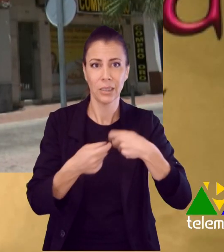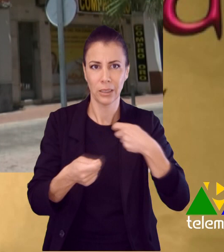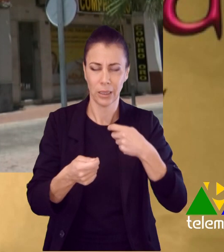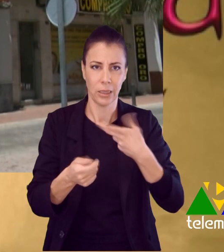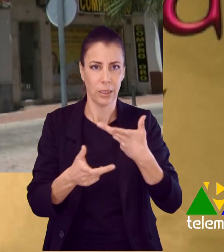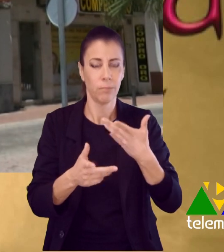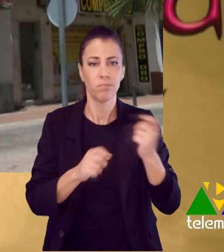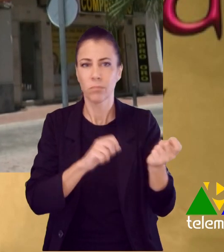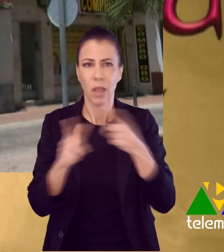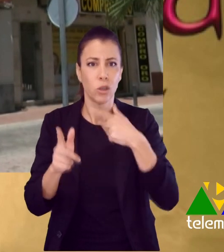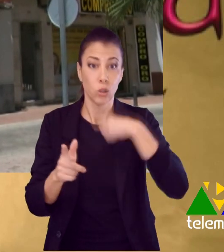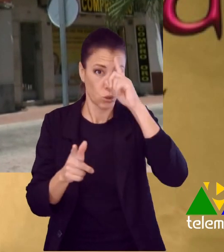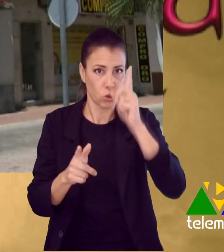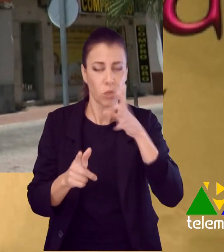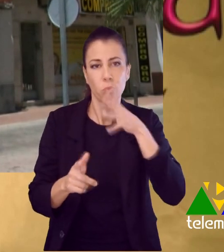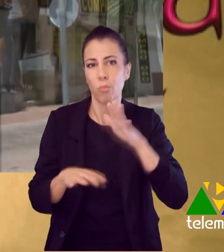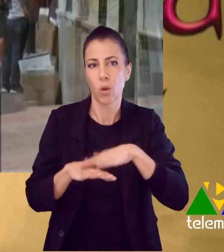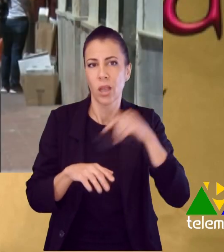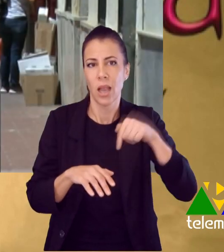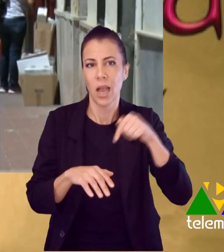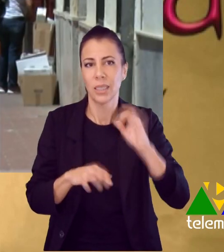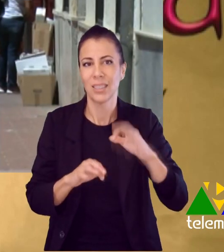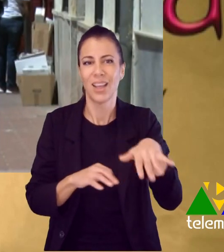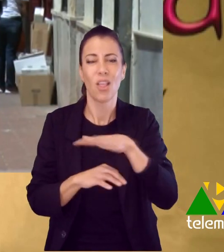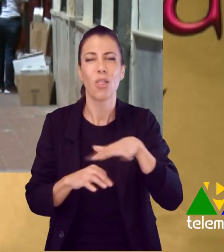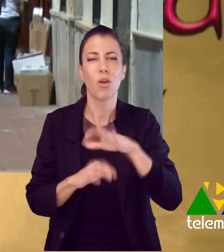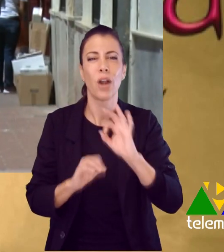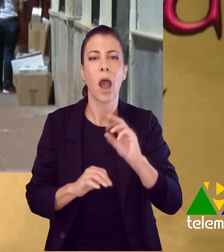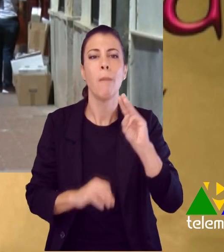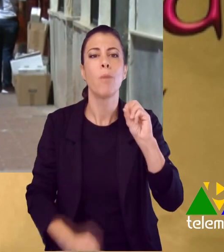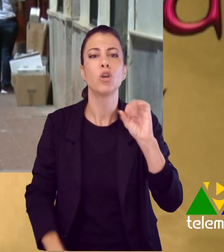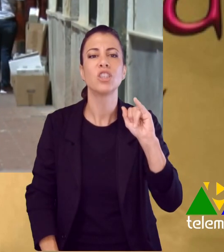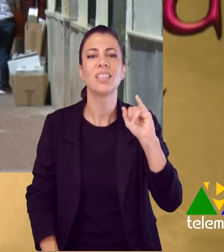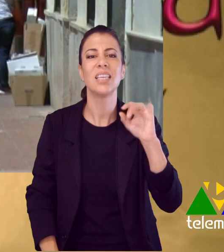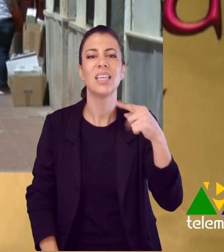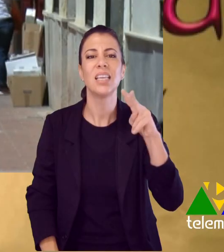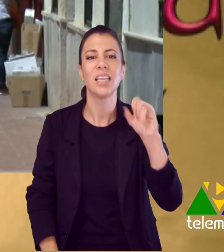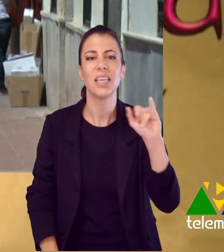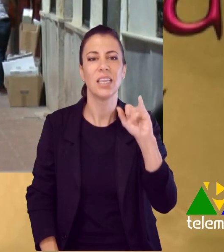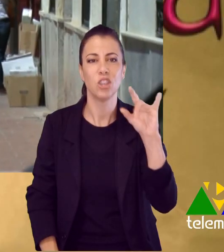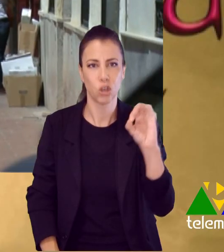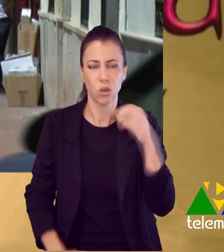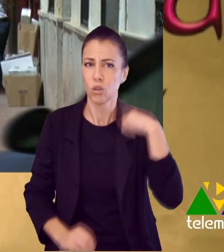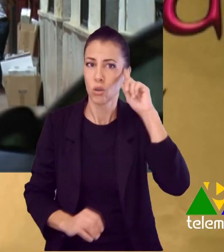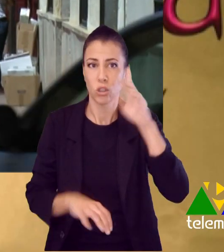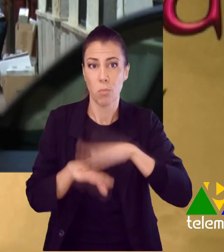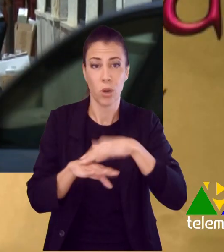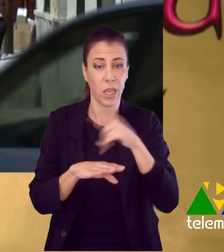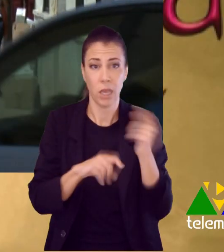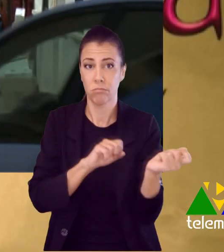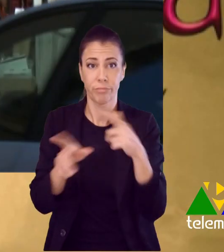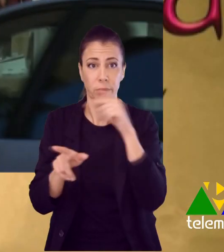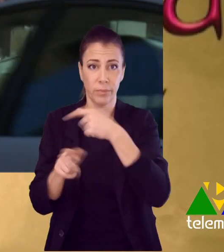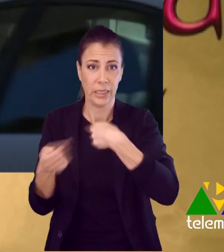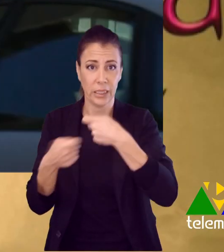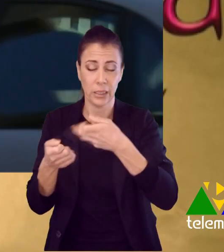explico, no sé cómo había tantas tiendas en la zona del Postiguillo, había muchísimas tiendas allí, yo no sé cómo serían las tiendas